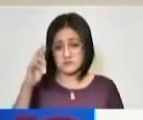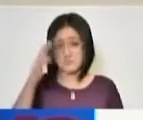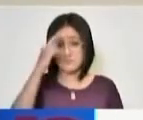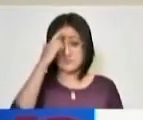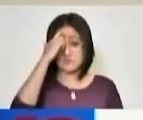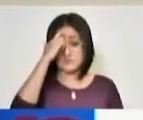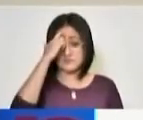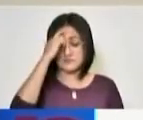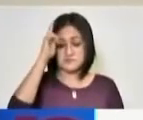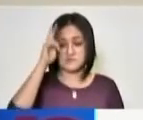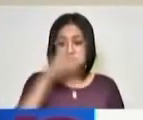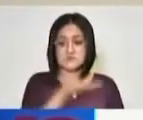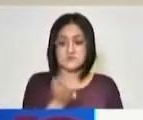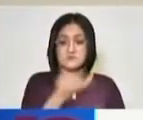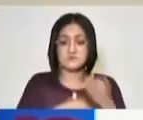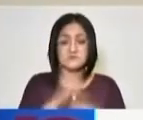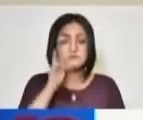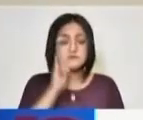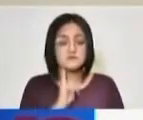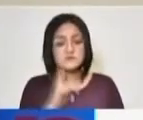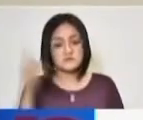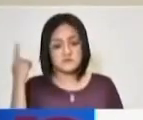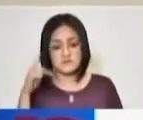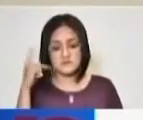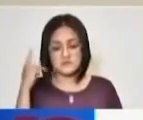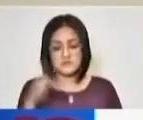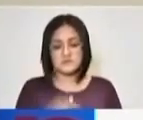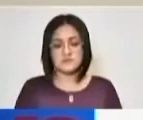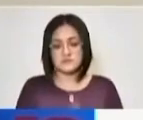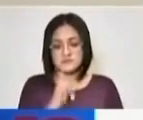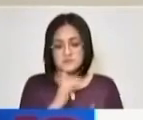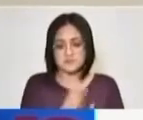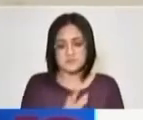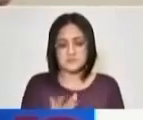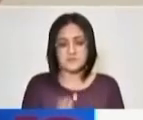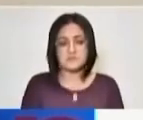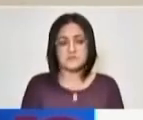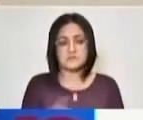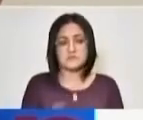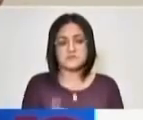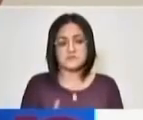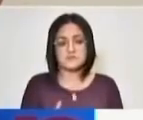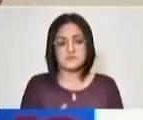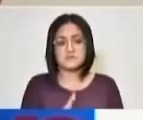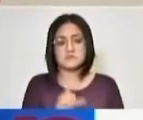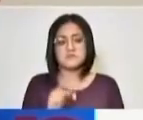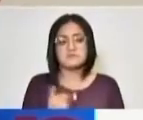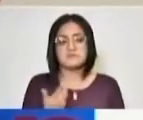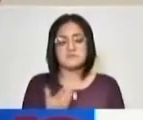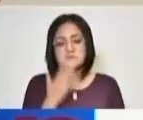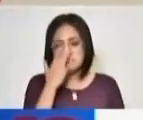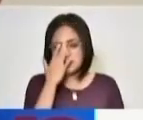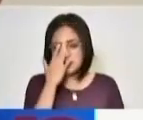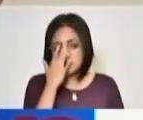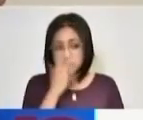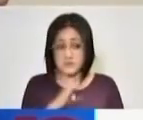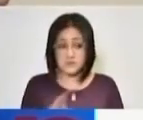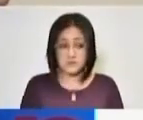a las mujeres poblanas solo eso porque si no afectó el lenguaje de